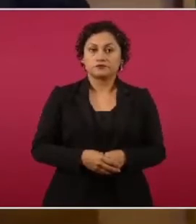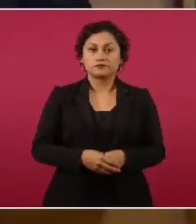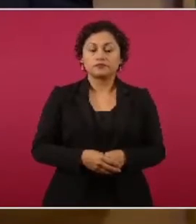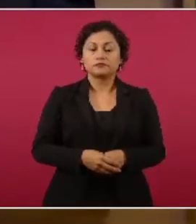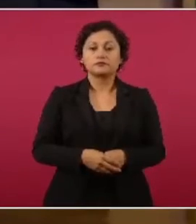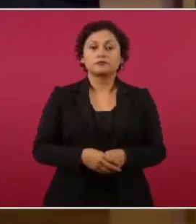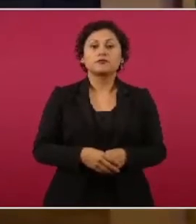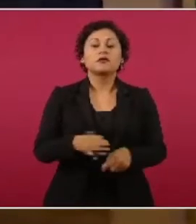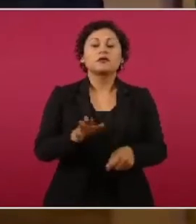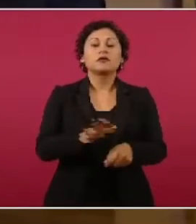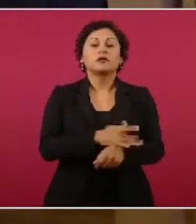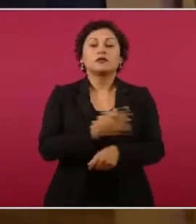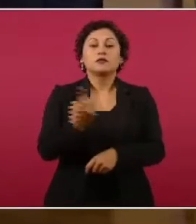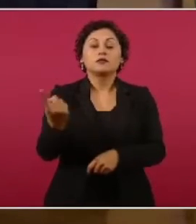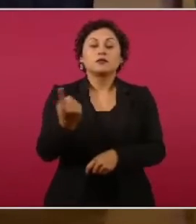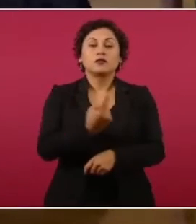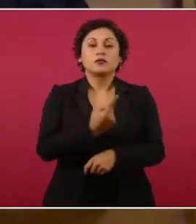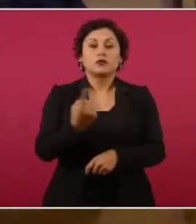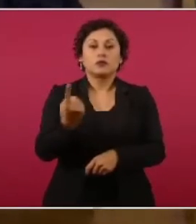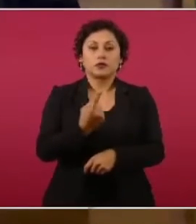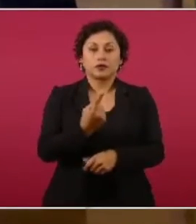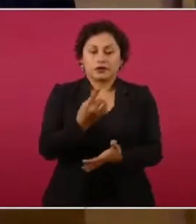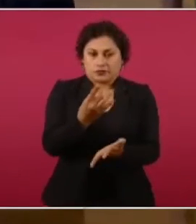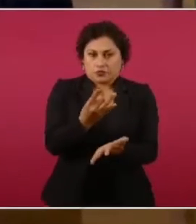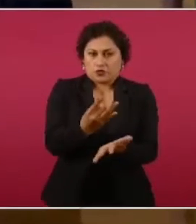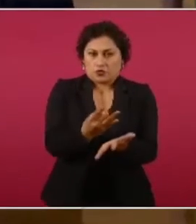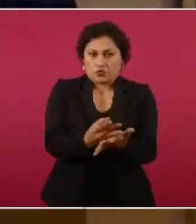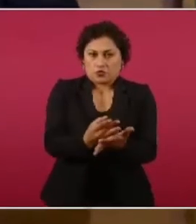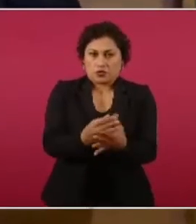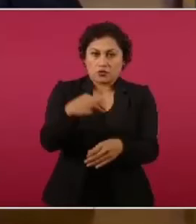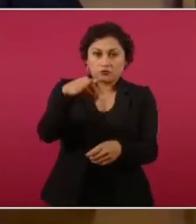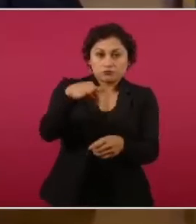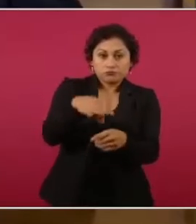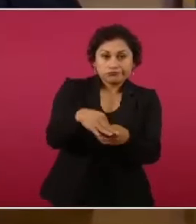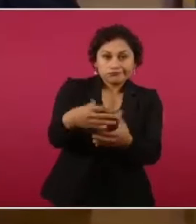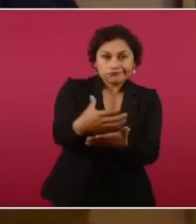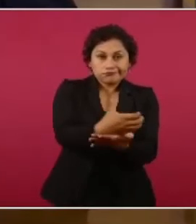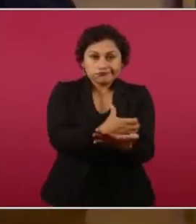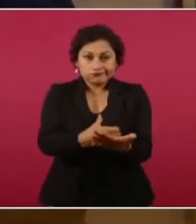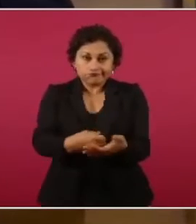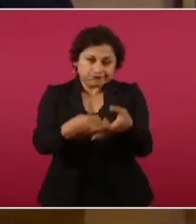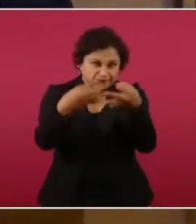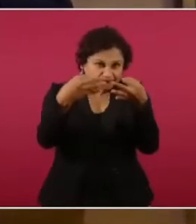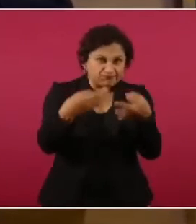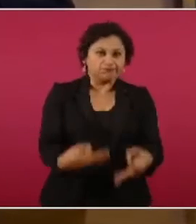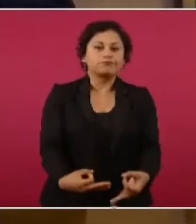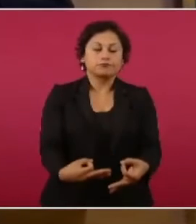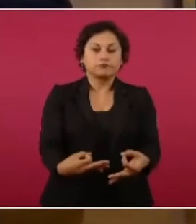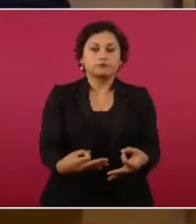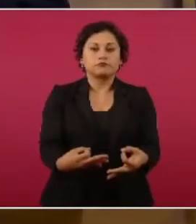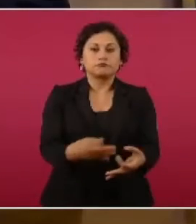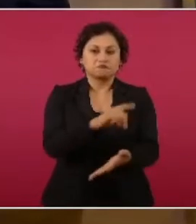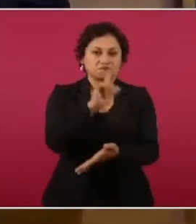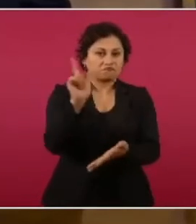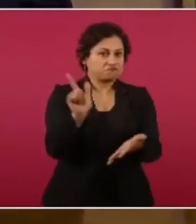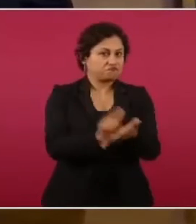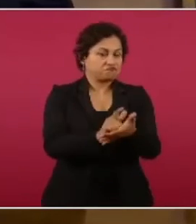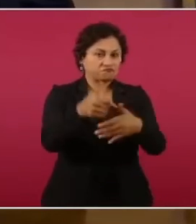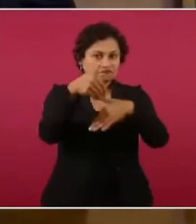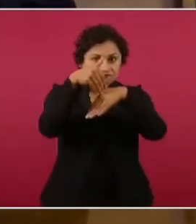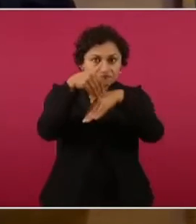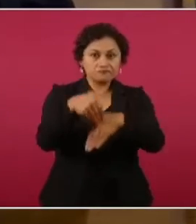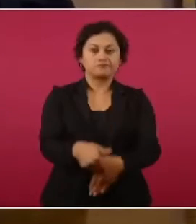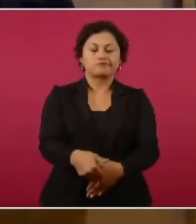un triunfo, una elección legal, legítima, sino